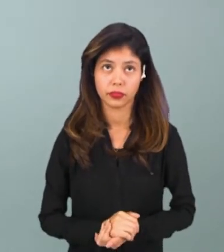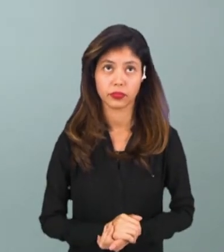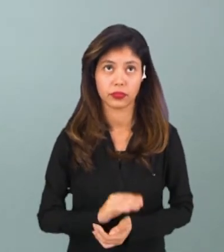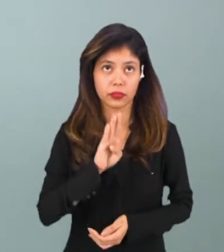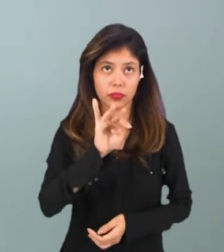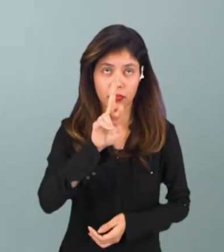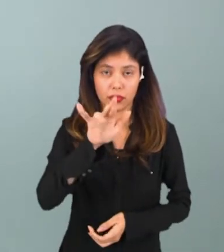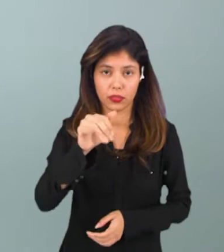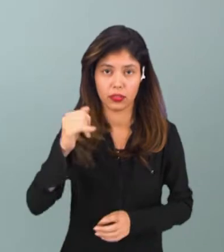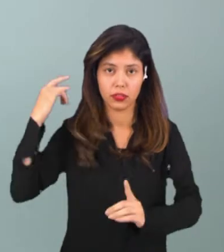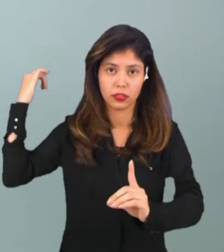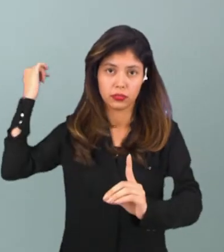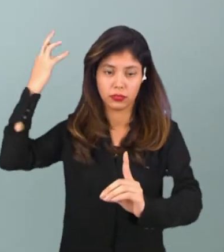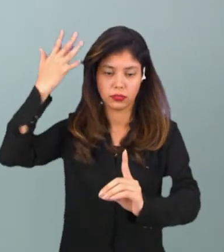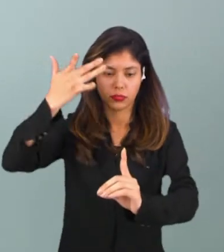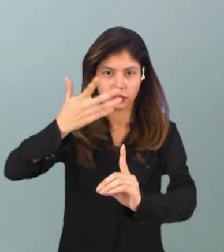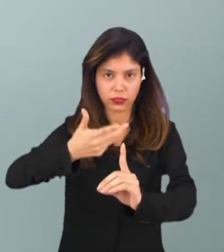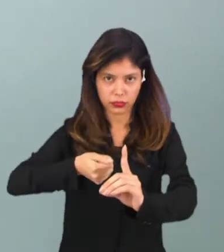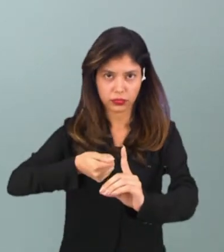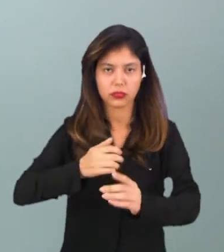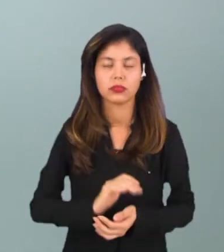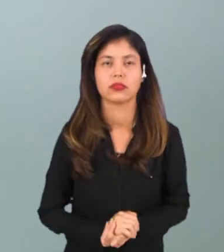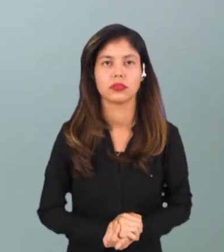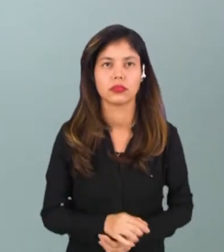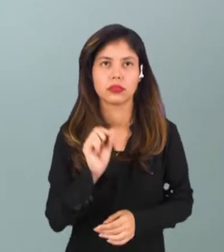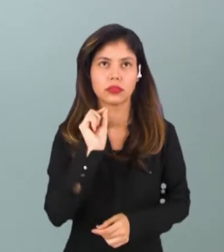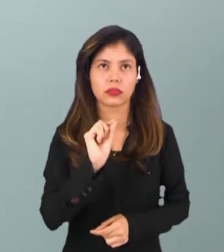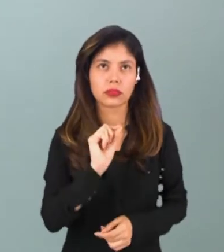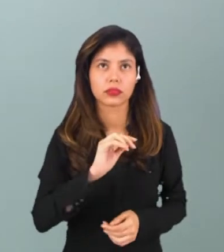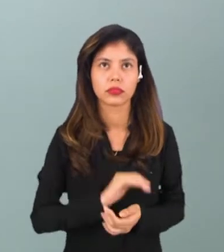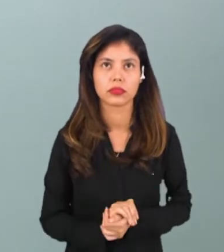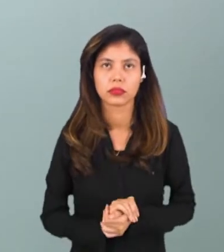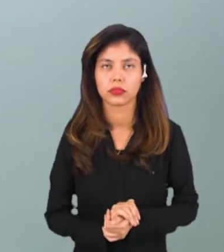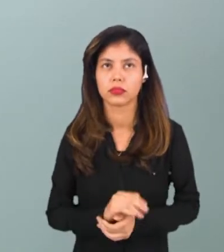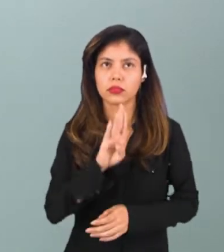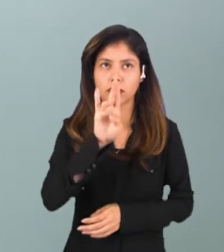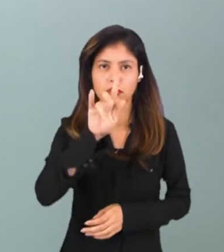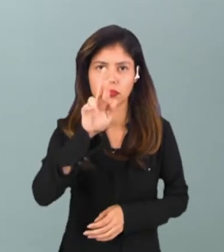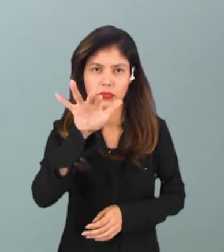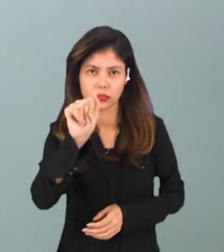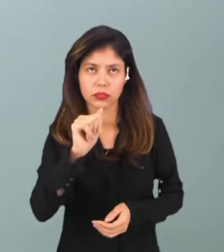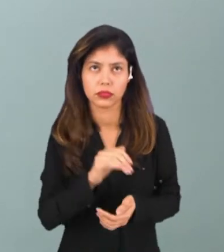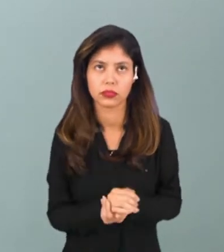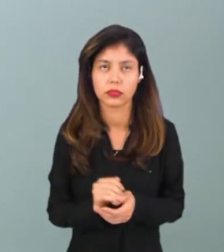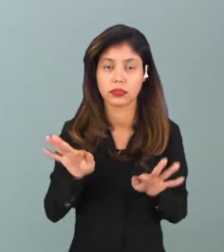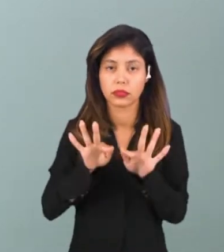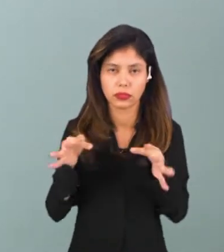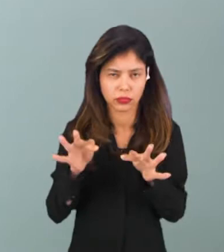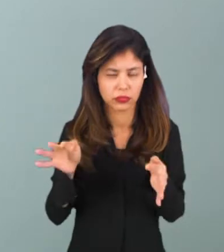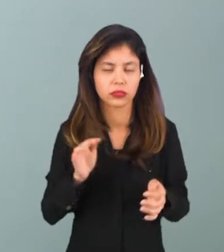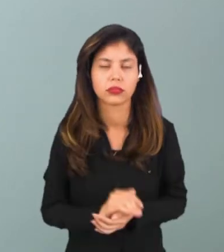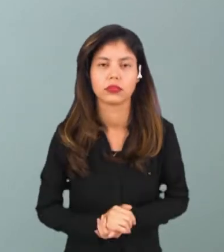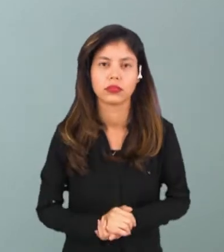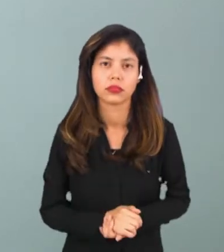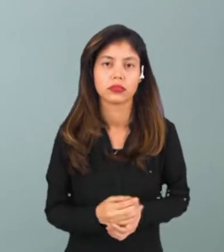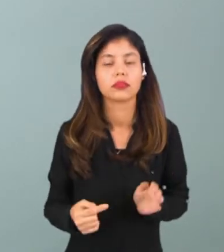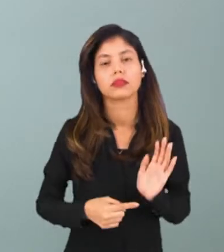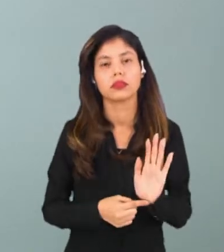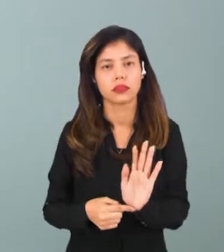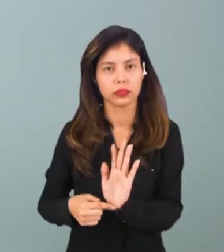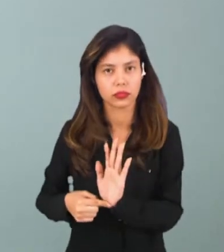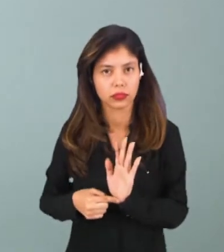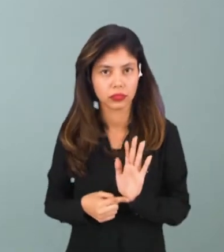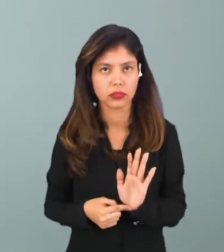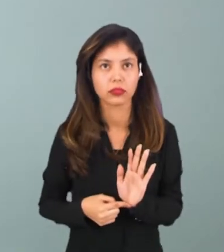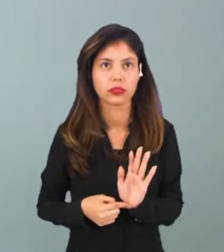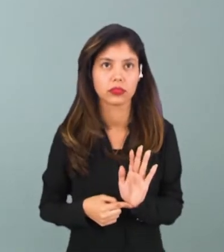Biografía. ¿Quién es Pablo Neruda? He traído una biografía simplificada para que